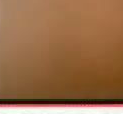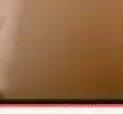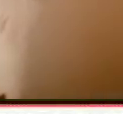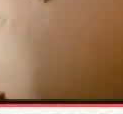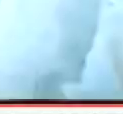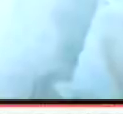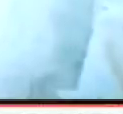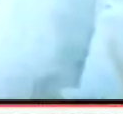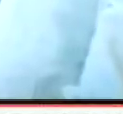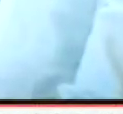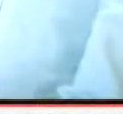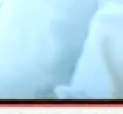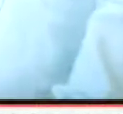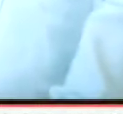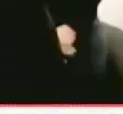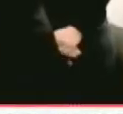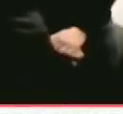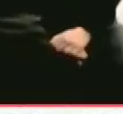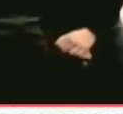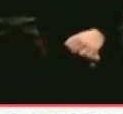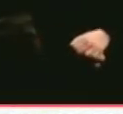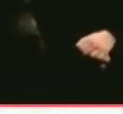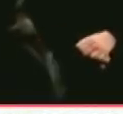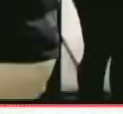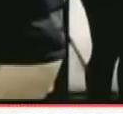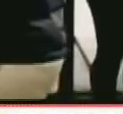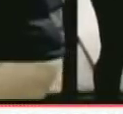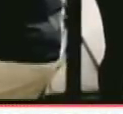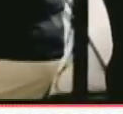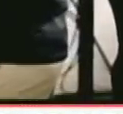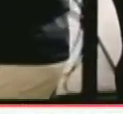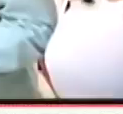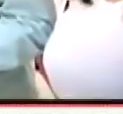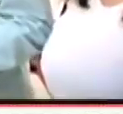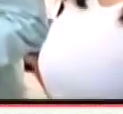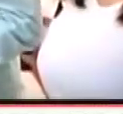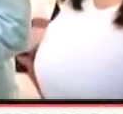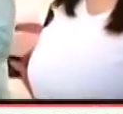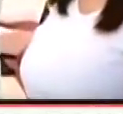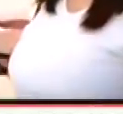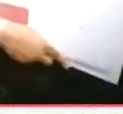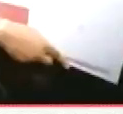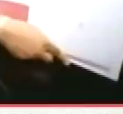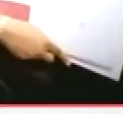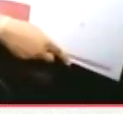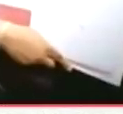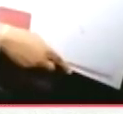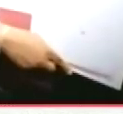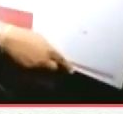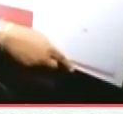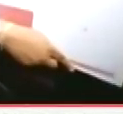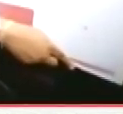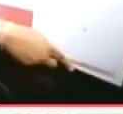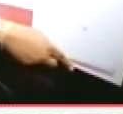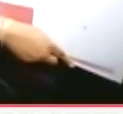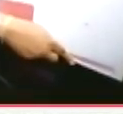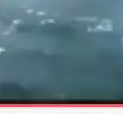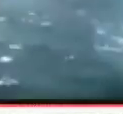futuro soberano, libre e independiente, como lo establece el Programa de Recuperación Económica, Crecimiento y